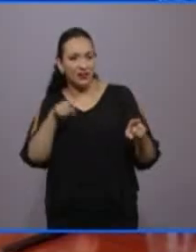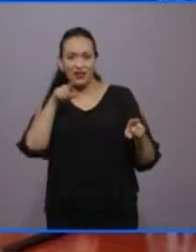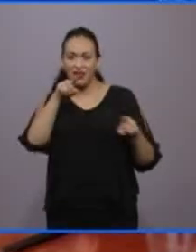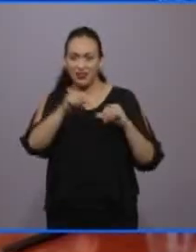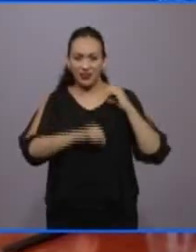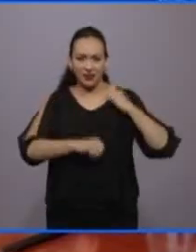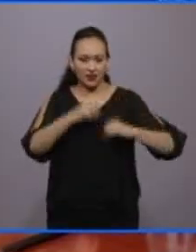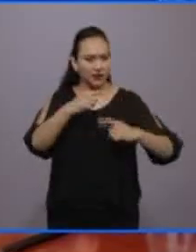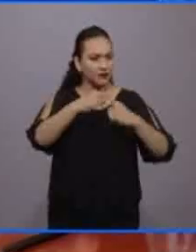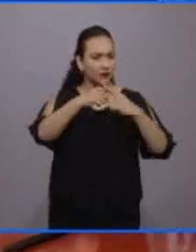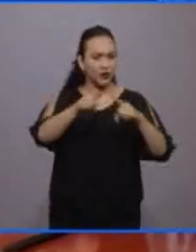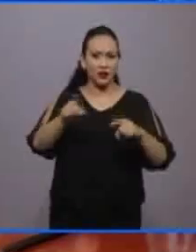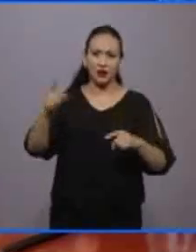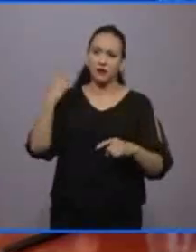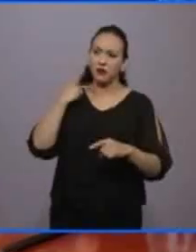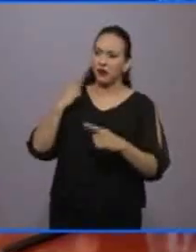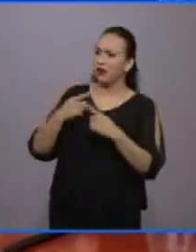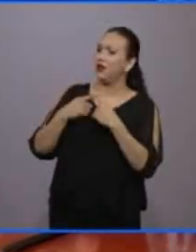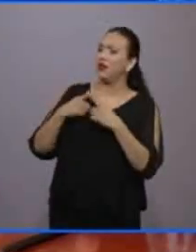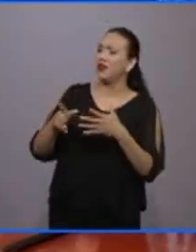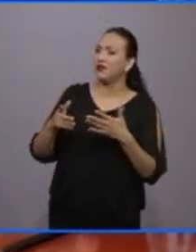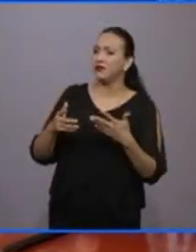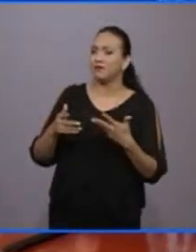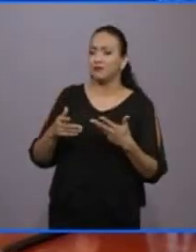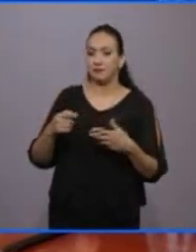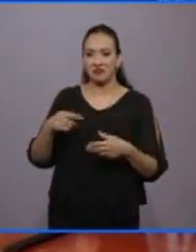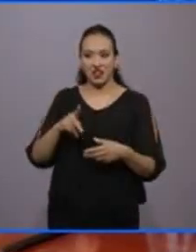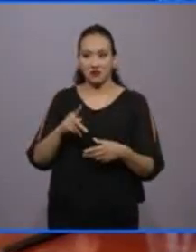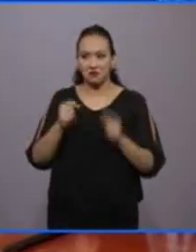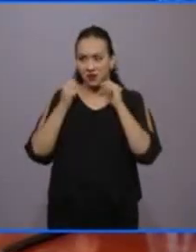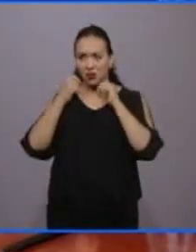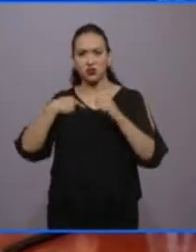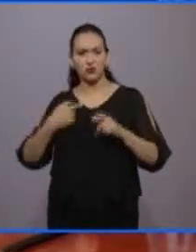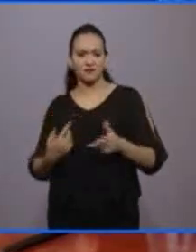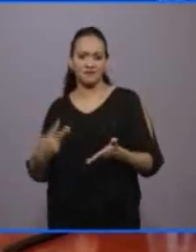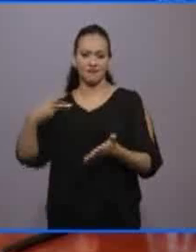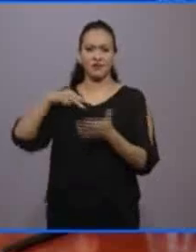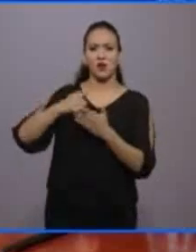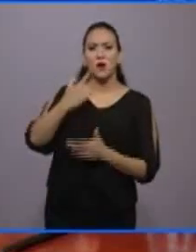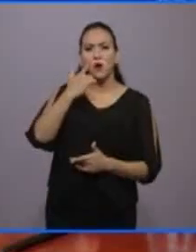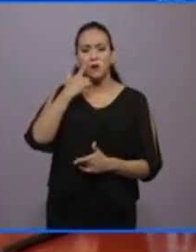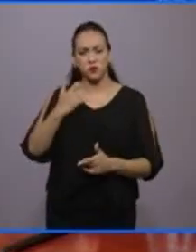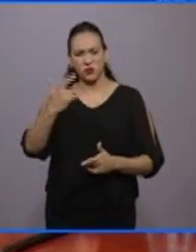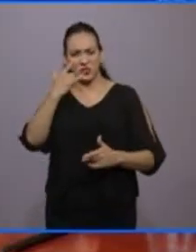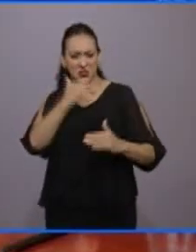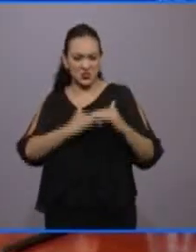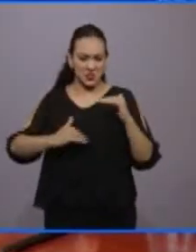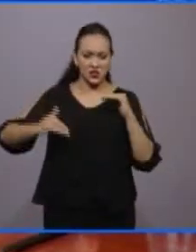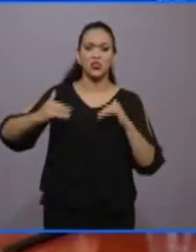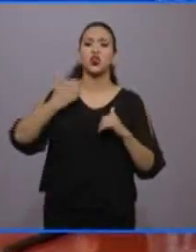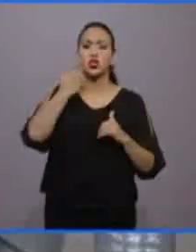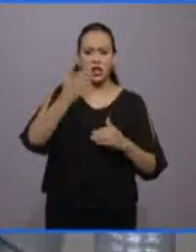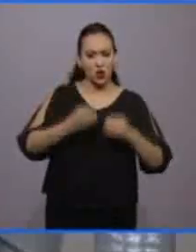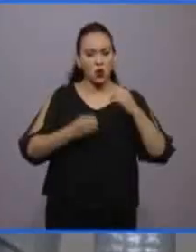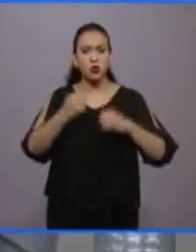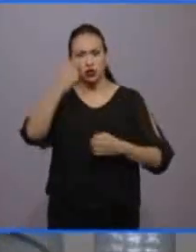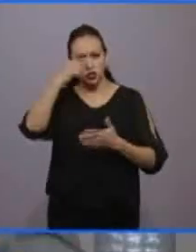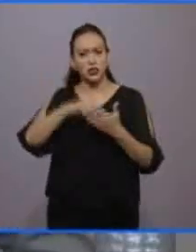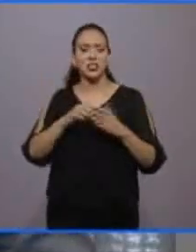significa que vaya a dejar de alzar la voz y de seguir luchando por la justicia en la que yo creo.